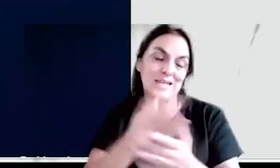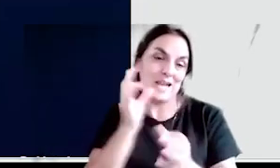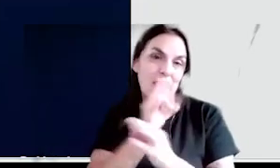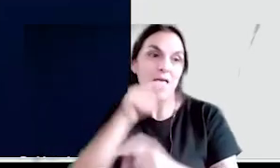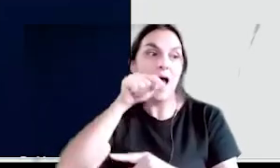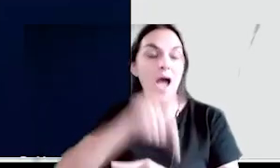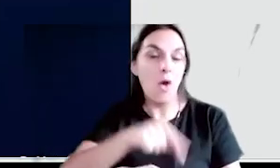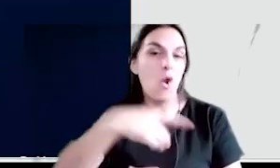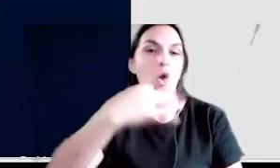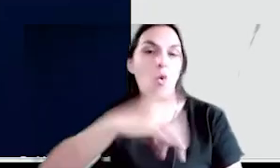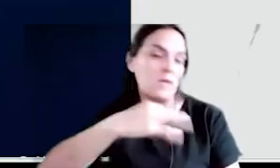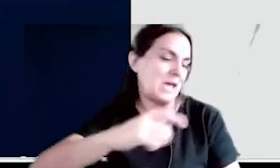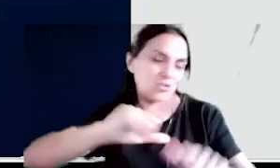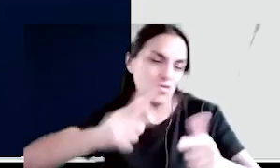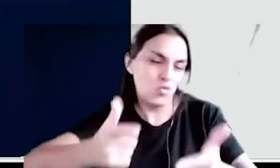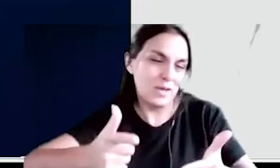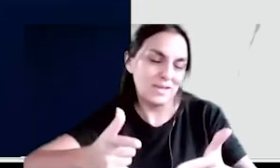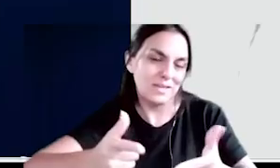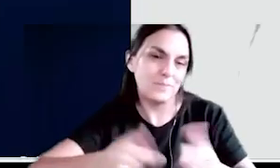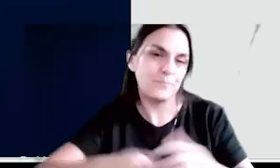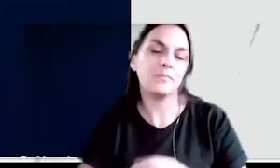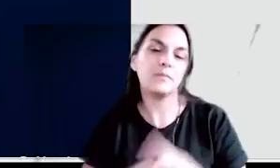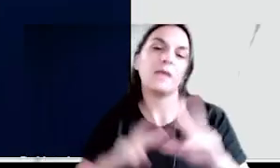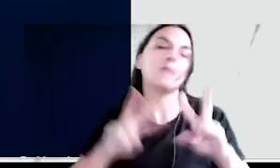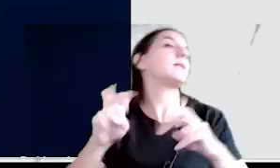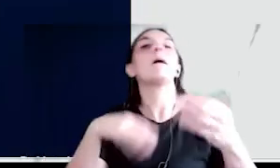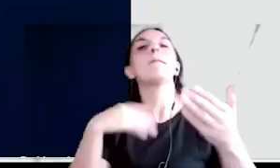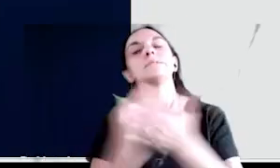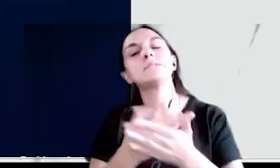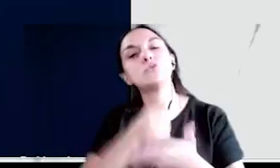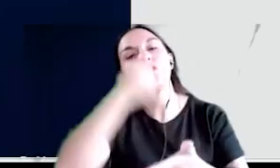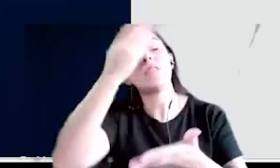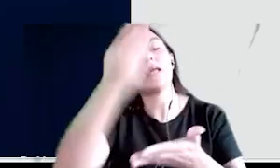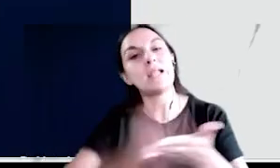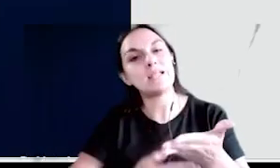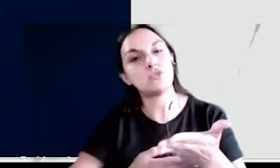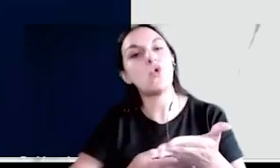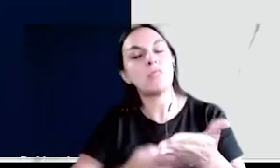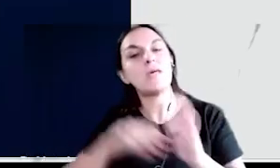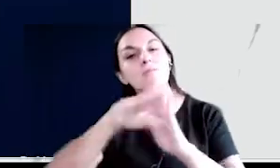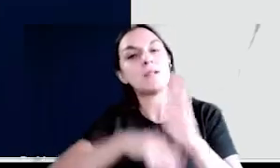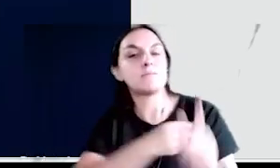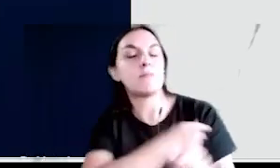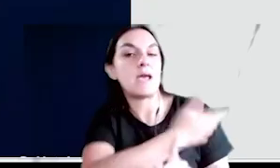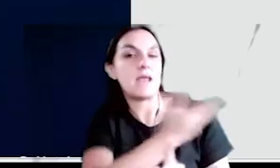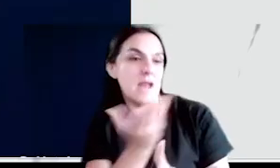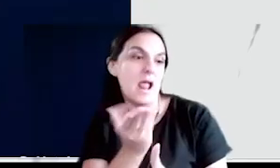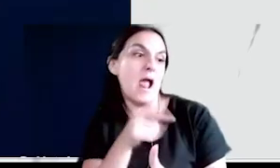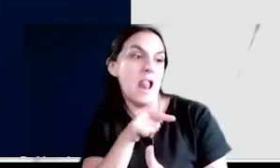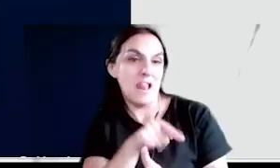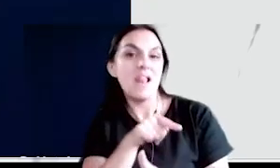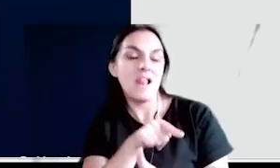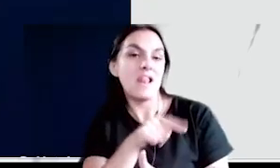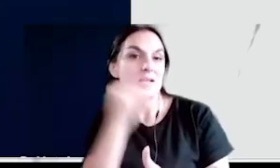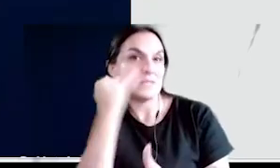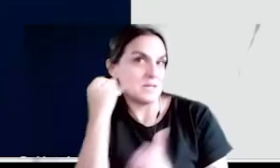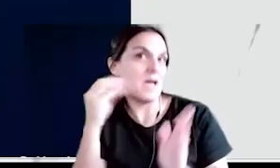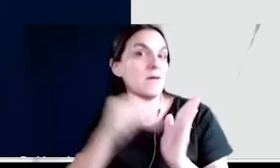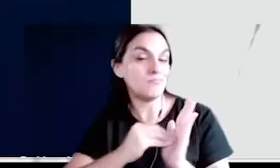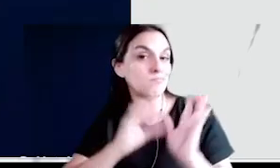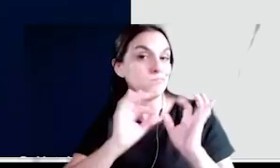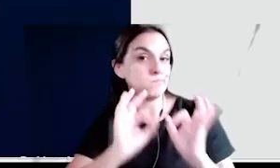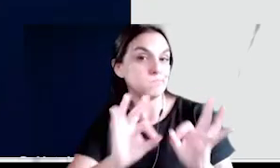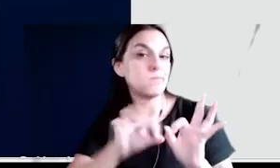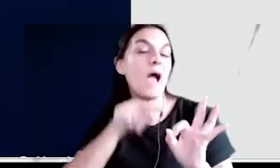esa obligación. Si hablamos de la presentación de la declaración jurada del régimen general, sí, una vez que yo estoy inscripto,